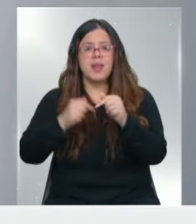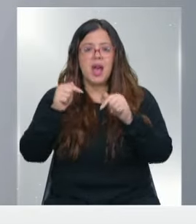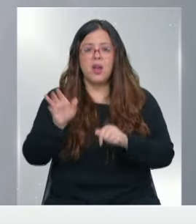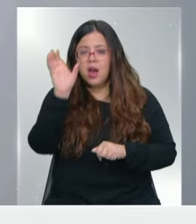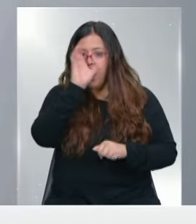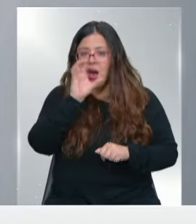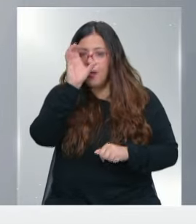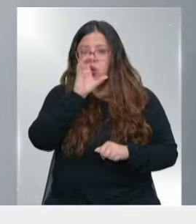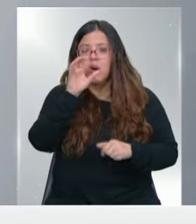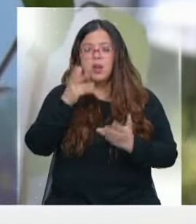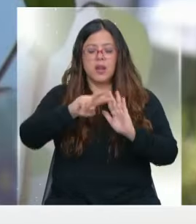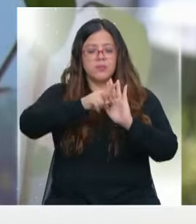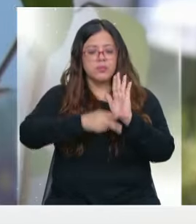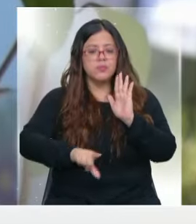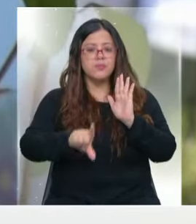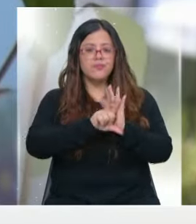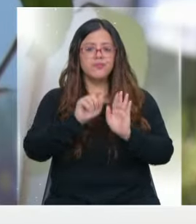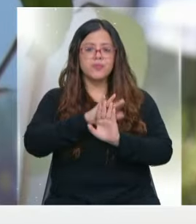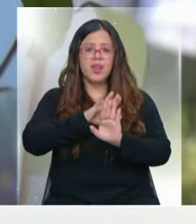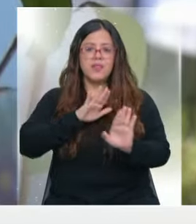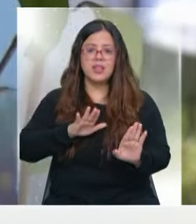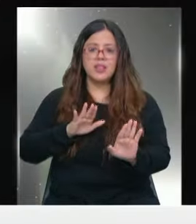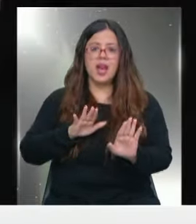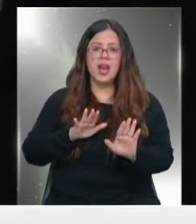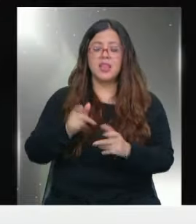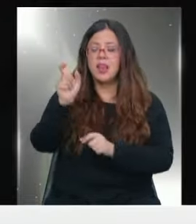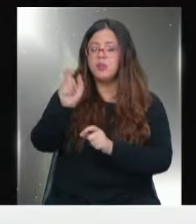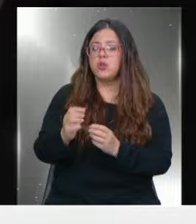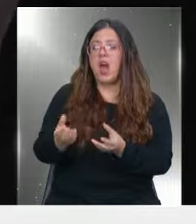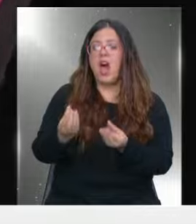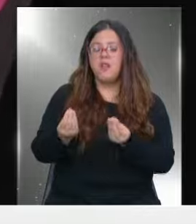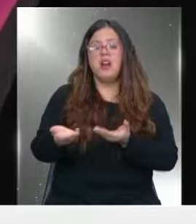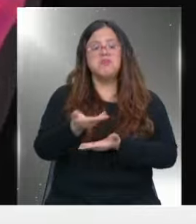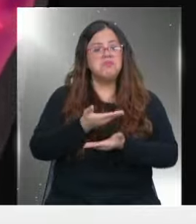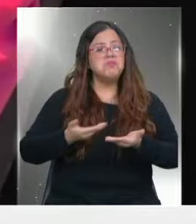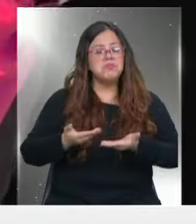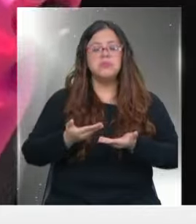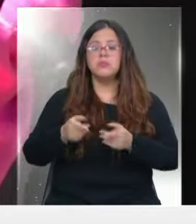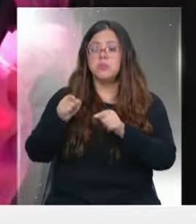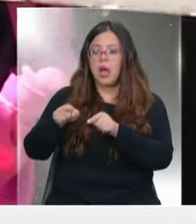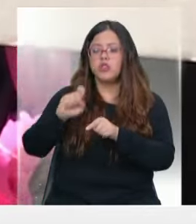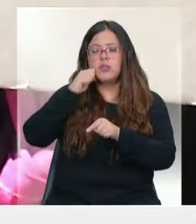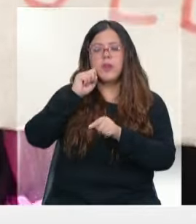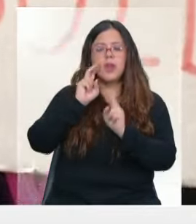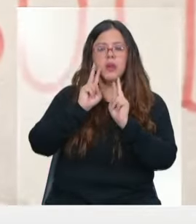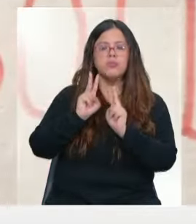busca reformar la ley y evitar que la buena conducta del acusado sea considerado